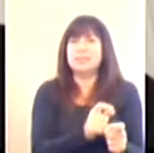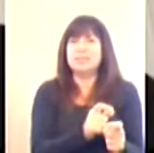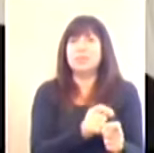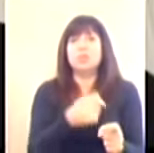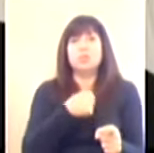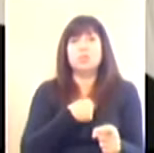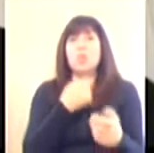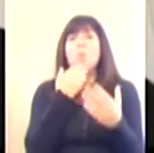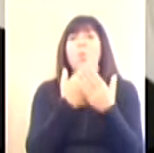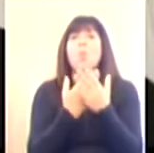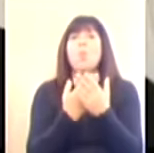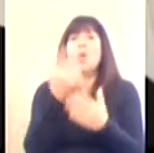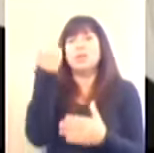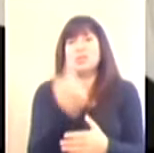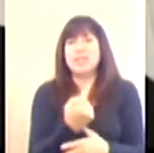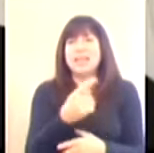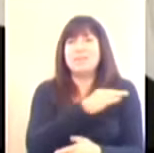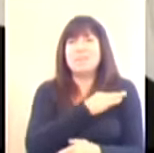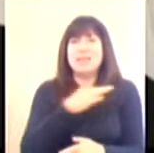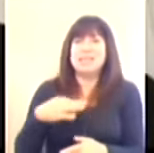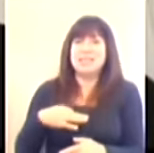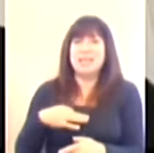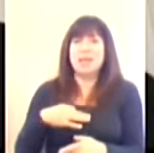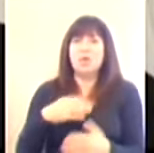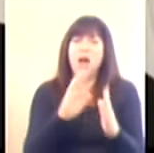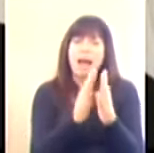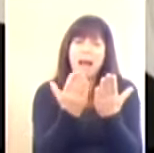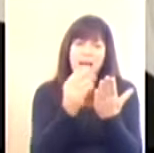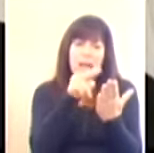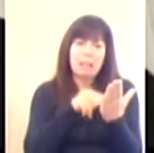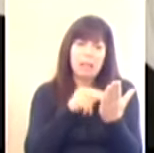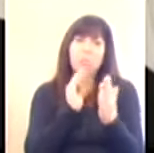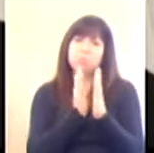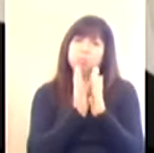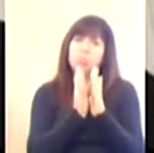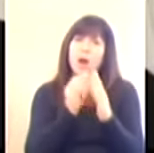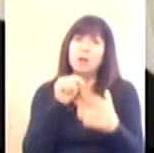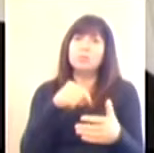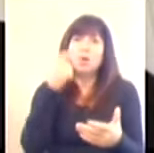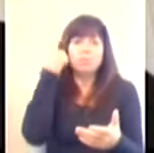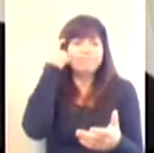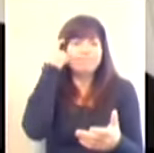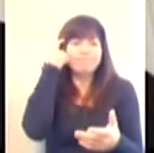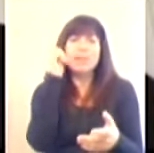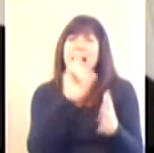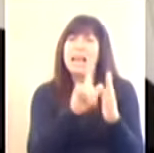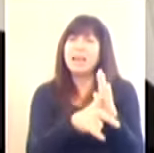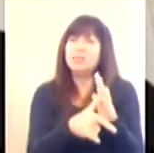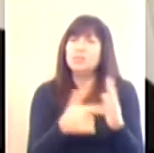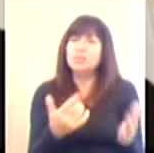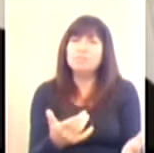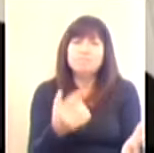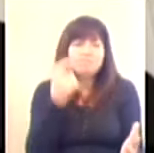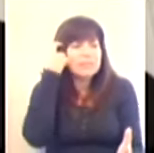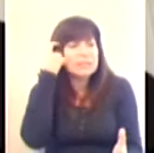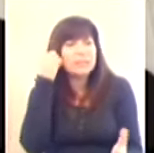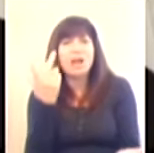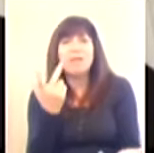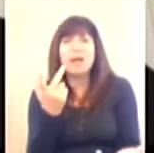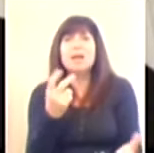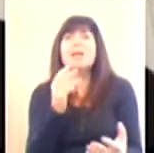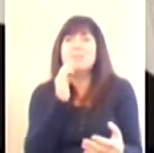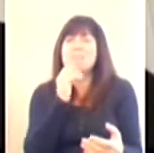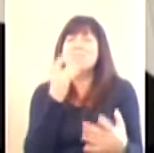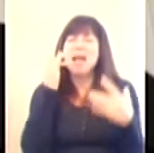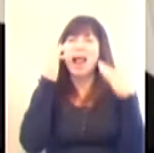cuando llegué al ministerio, esta era una agenda que estaba avanzando, pero a mí me pareció que estaba avanzando más lento de lo que debía avanzar, y me alegra